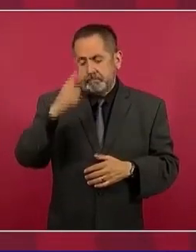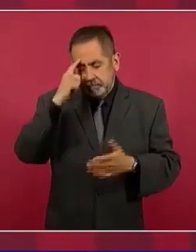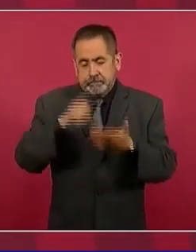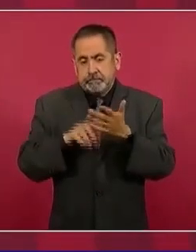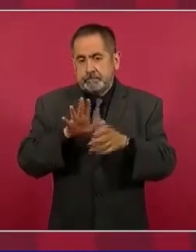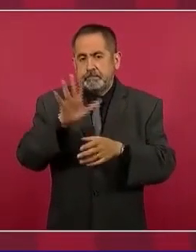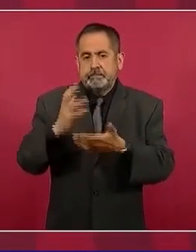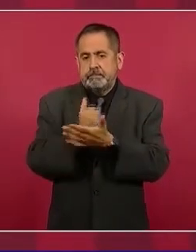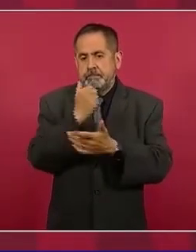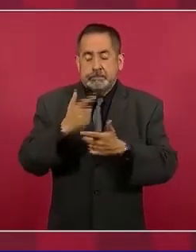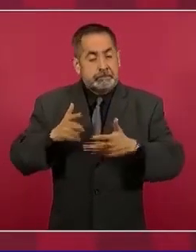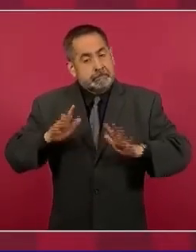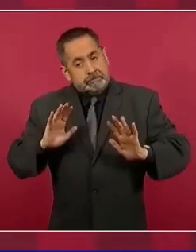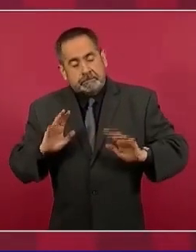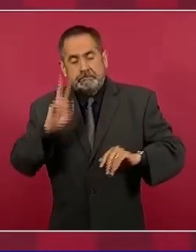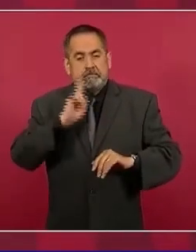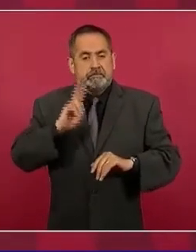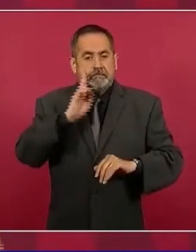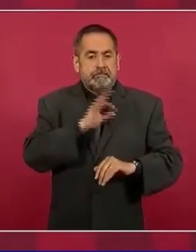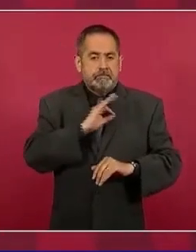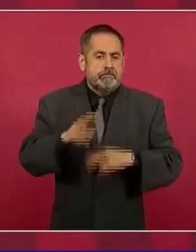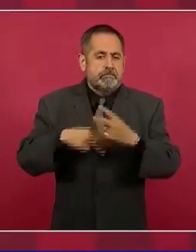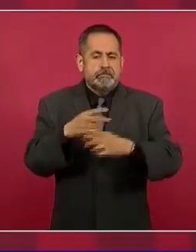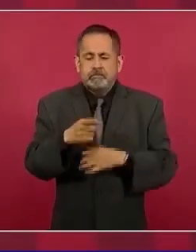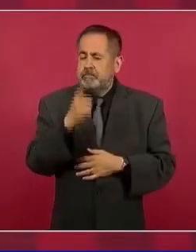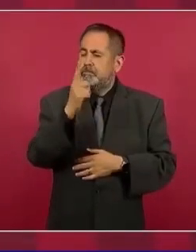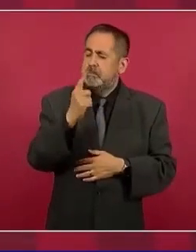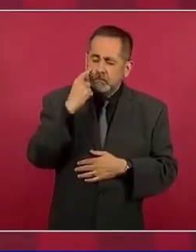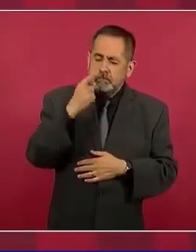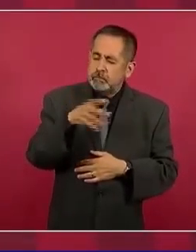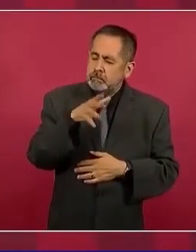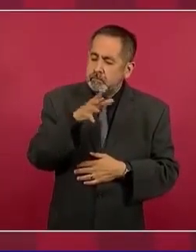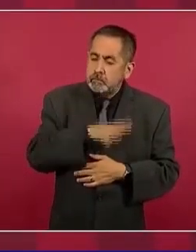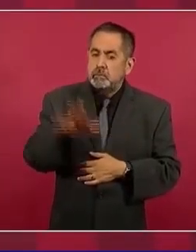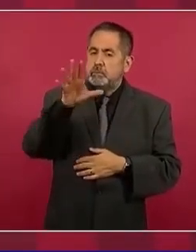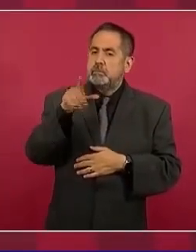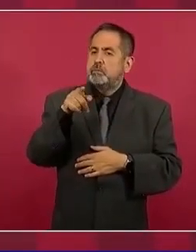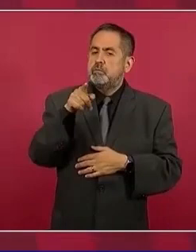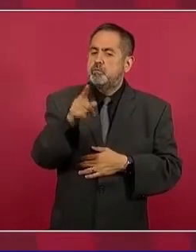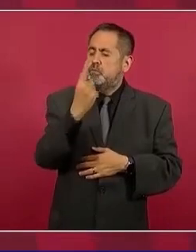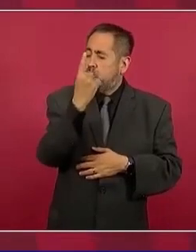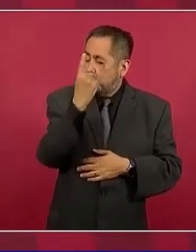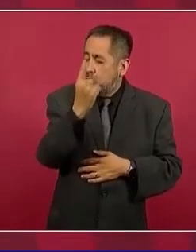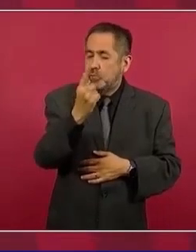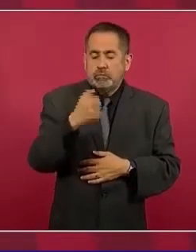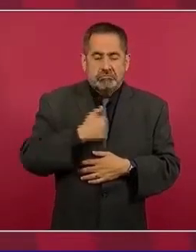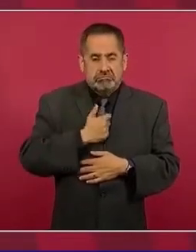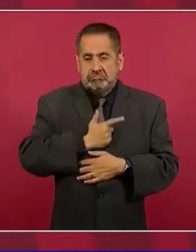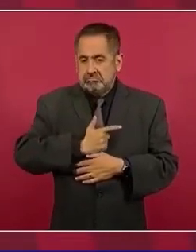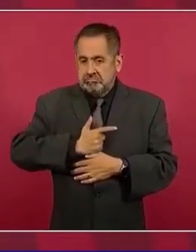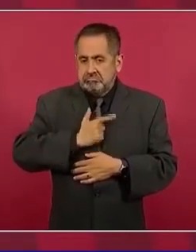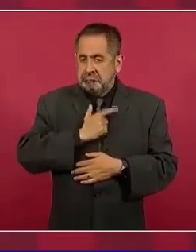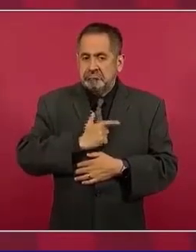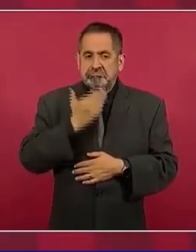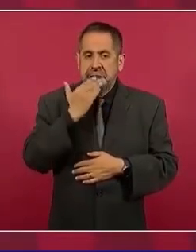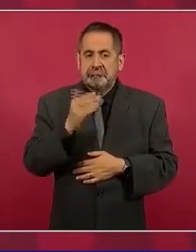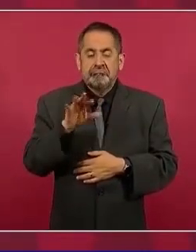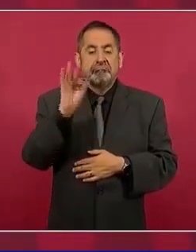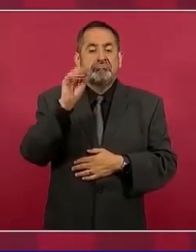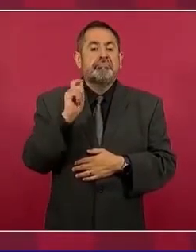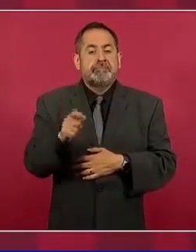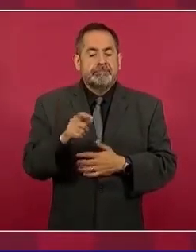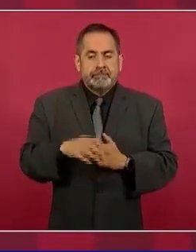de nuevo, pero hubo una cosa que me gustó mucho, que es